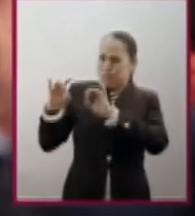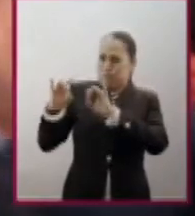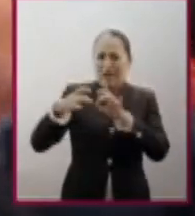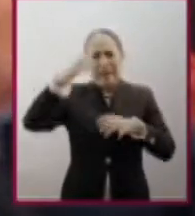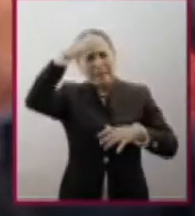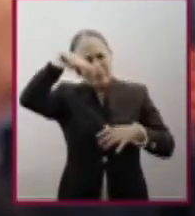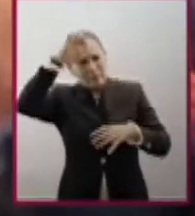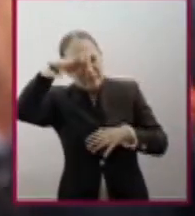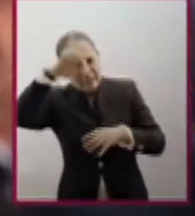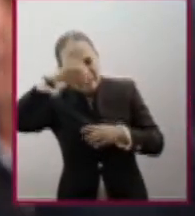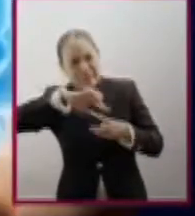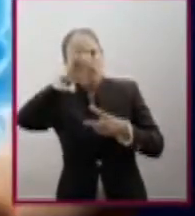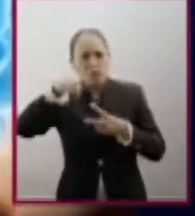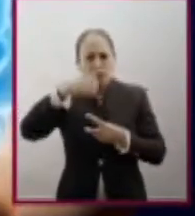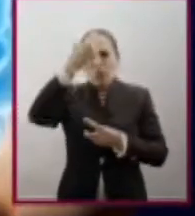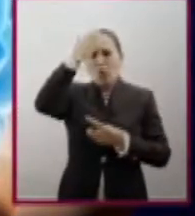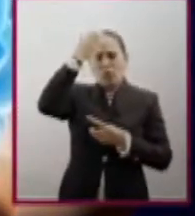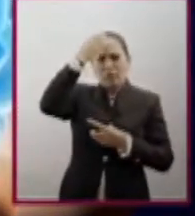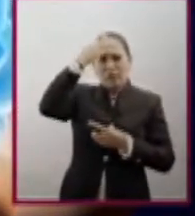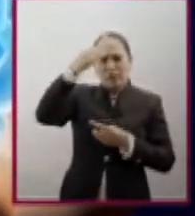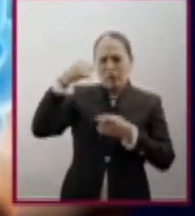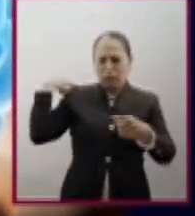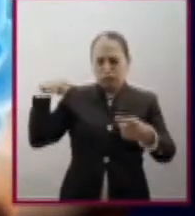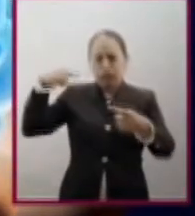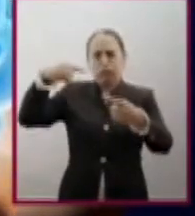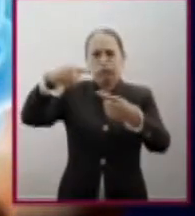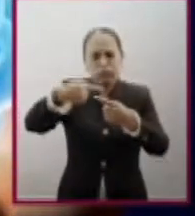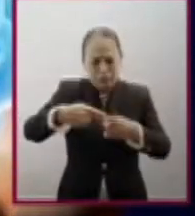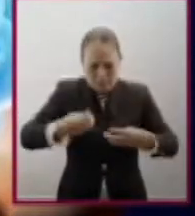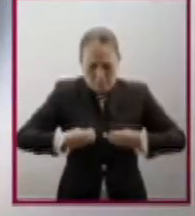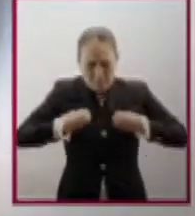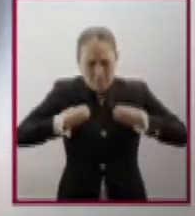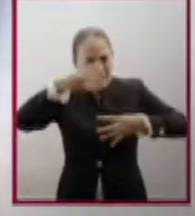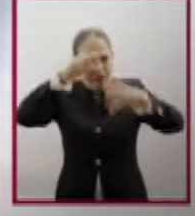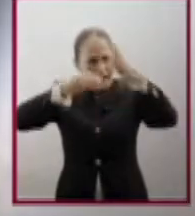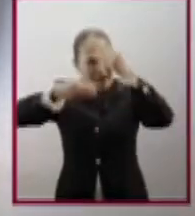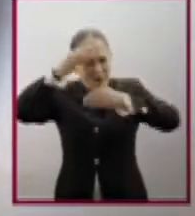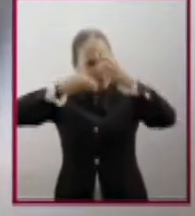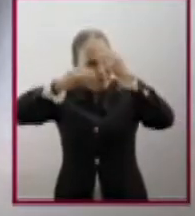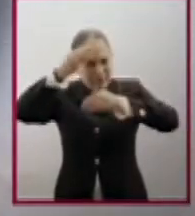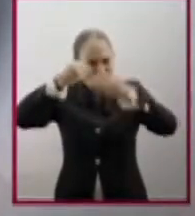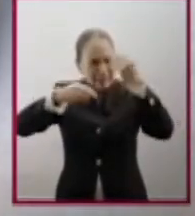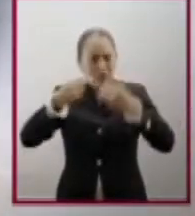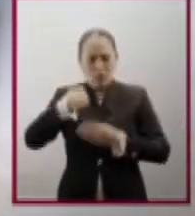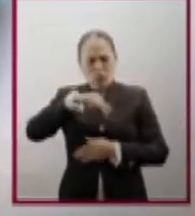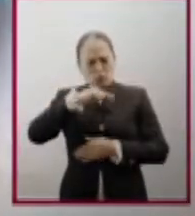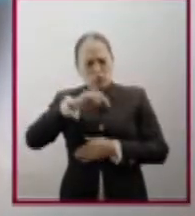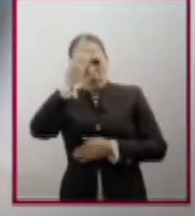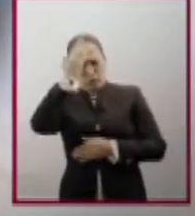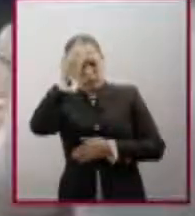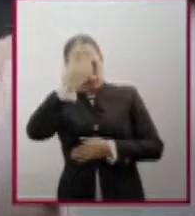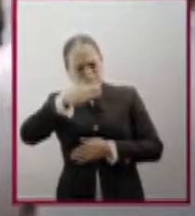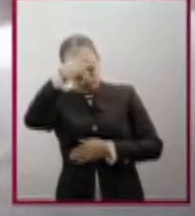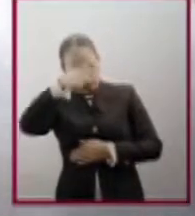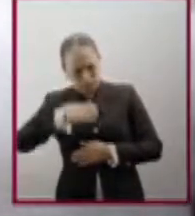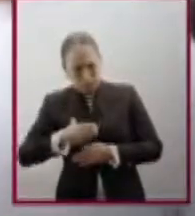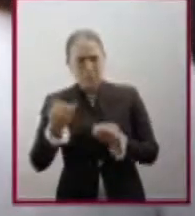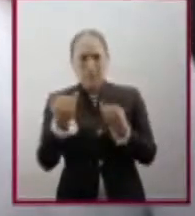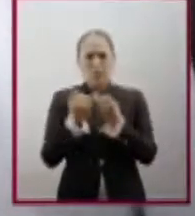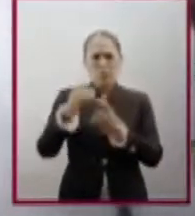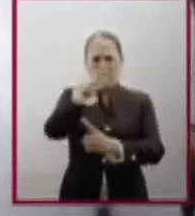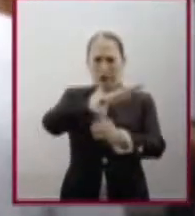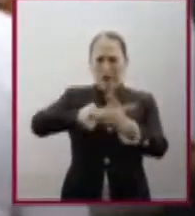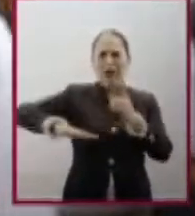experiencias y los conocimientos adquiridos a lo largo de nuestra vida. Para conocernos más a fondo a nosotros y a nuestro